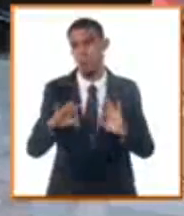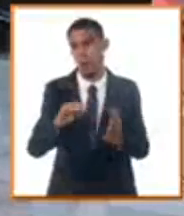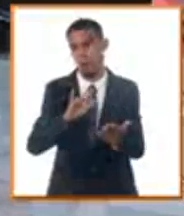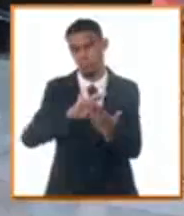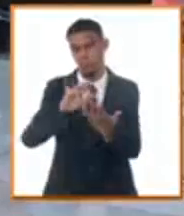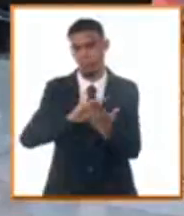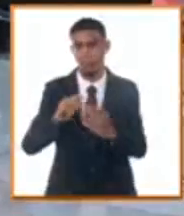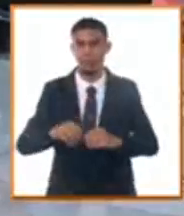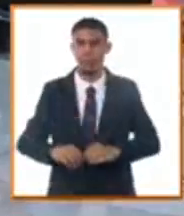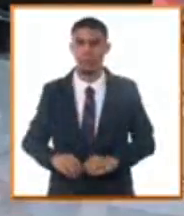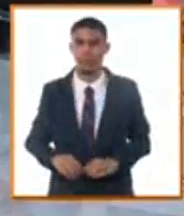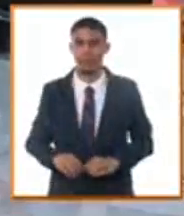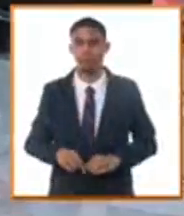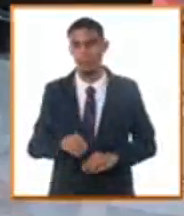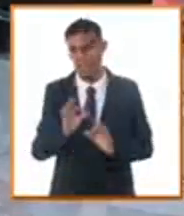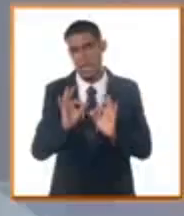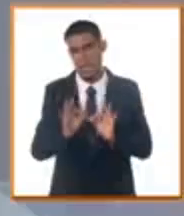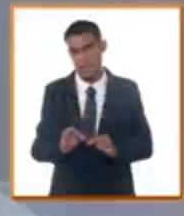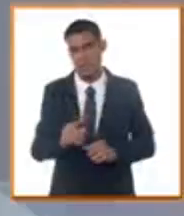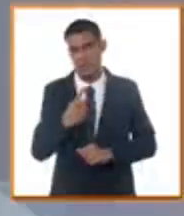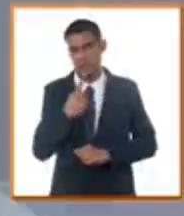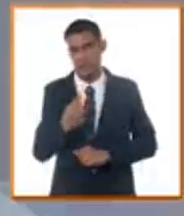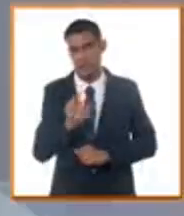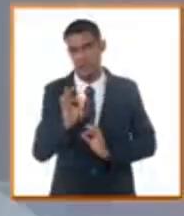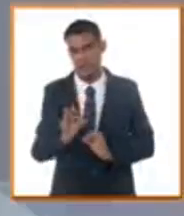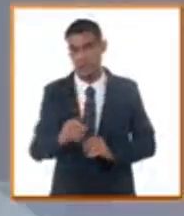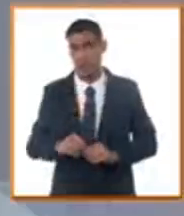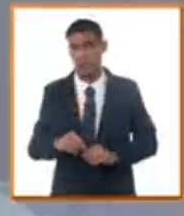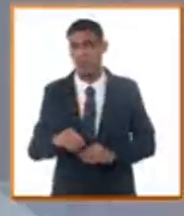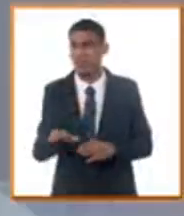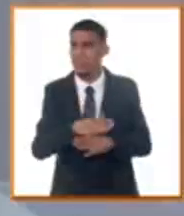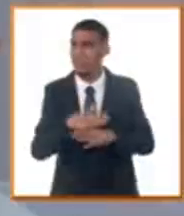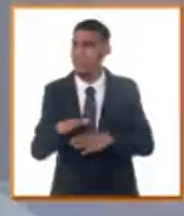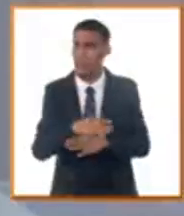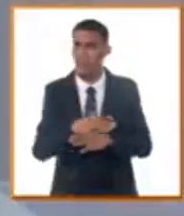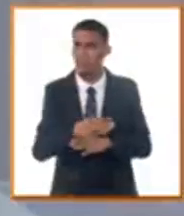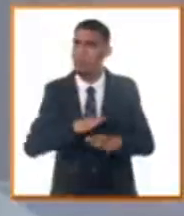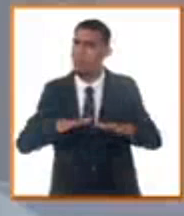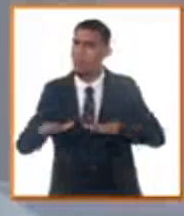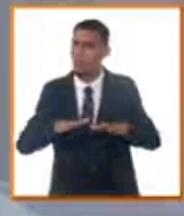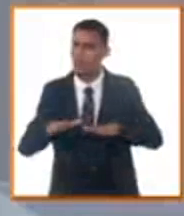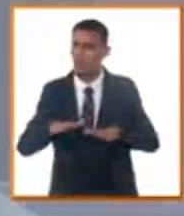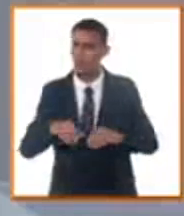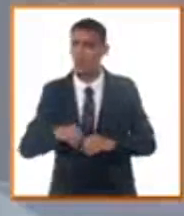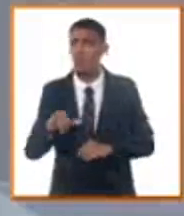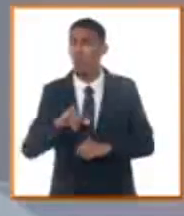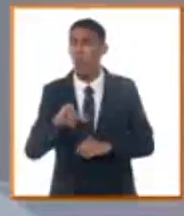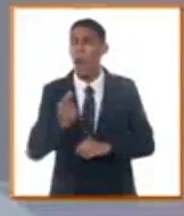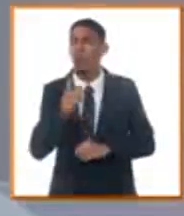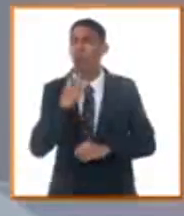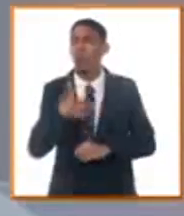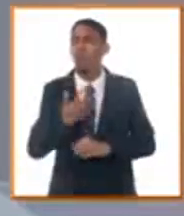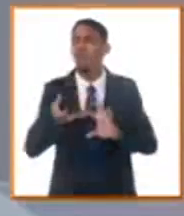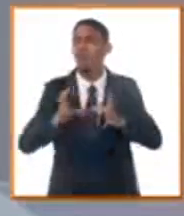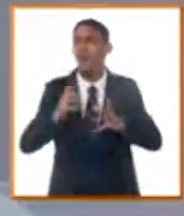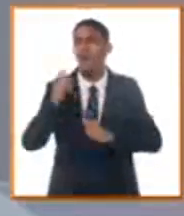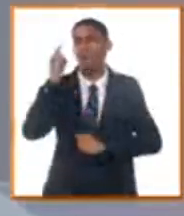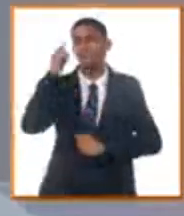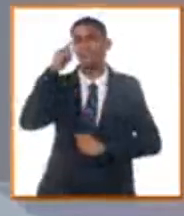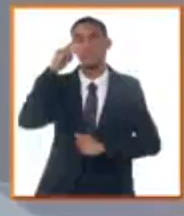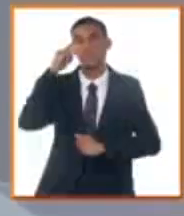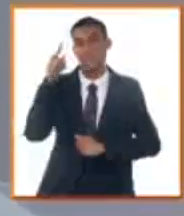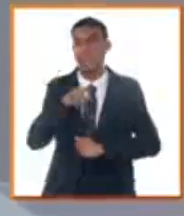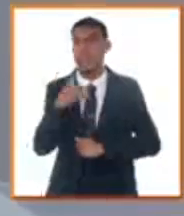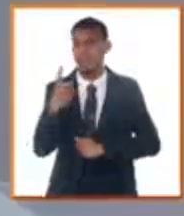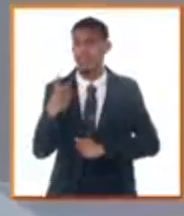es, así es, Randy. Hay tema de alfabetización, hay tema de preparación, hay tema de interiorizar, que es una necesidad, que es algo